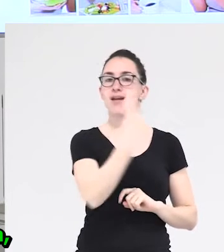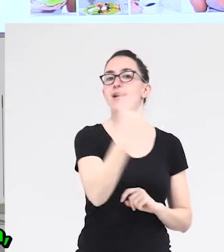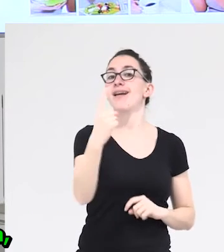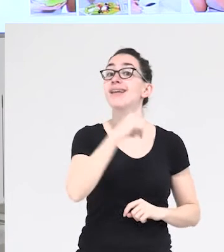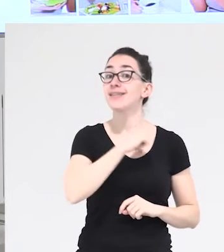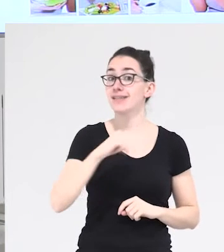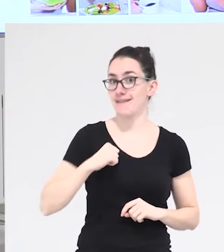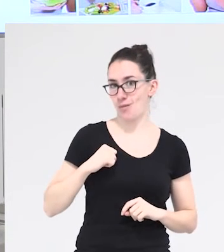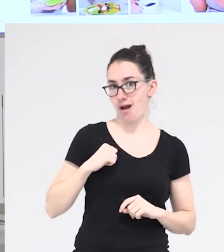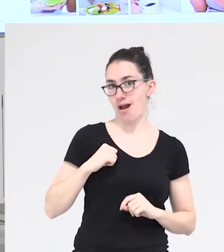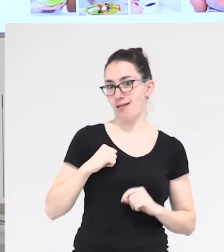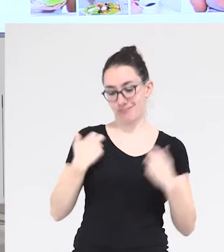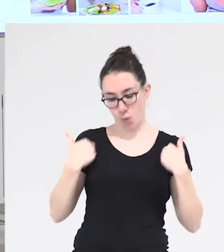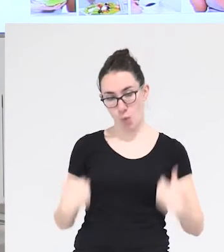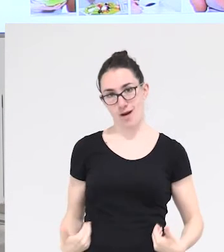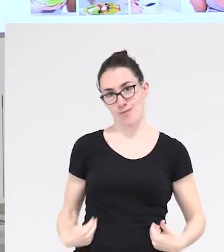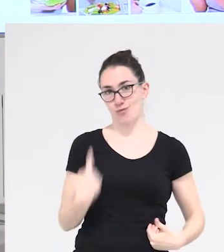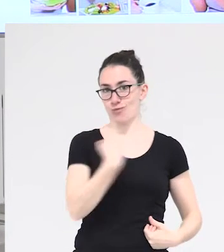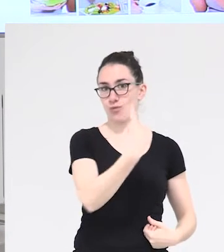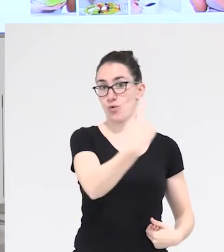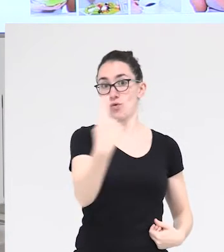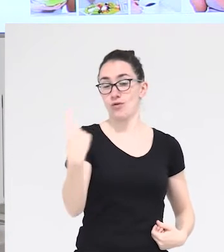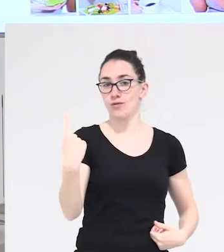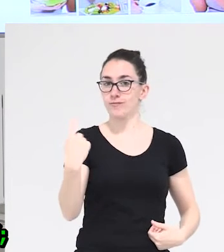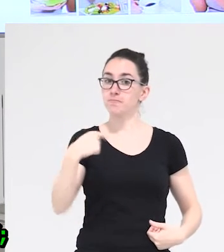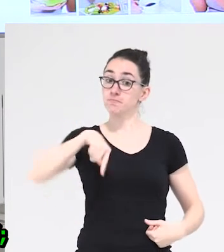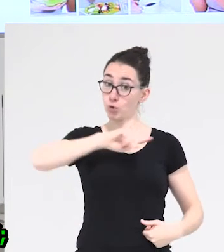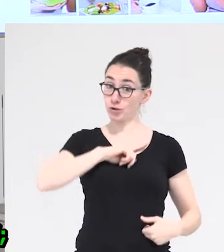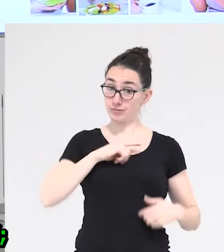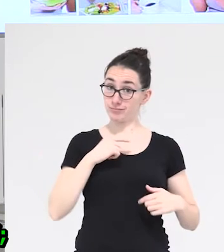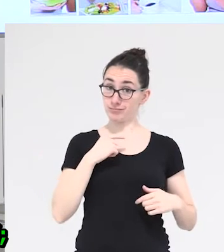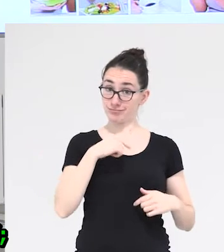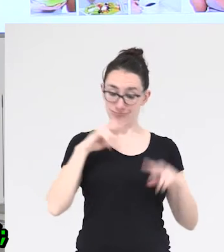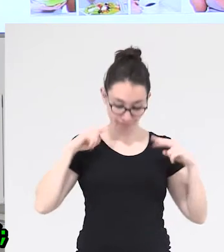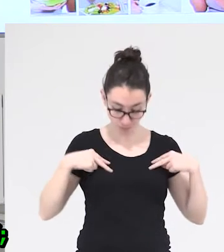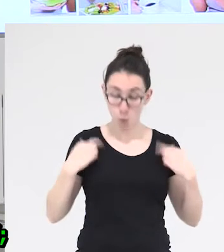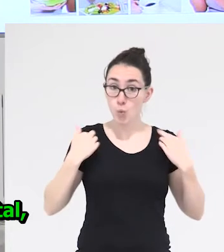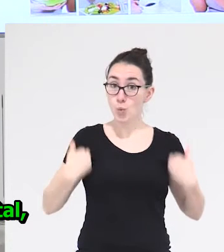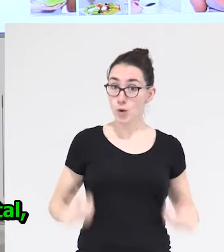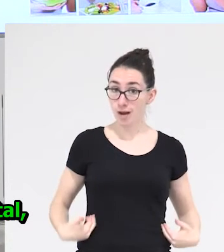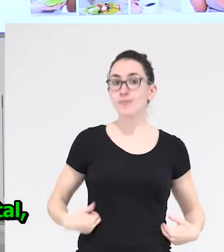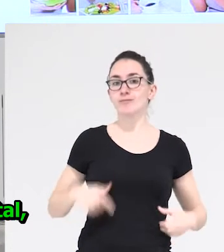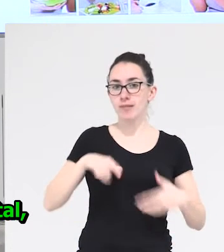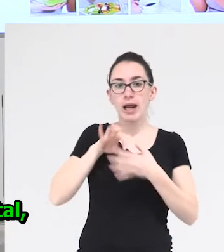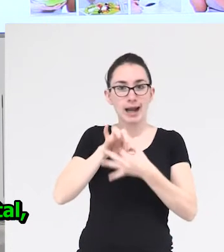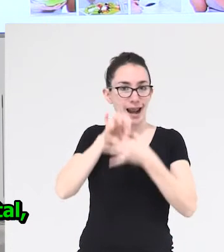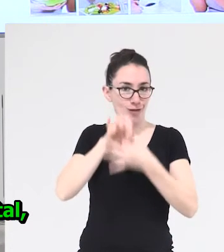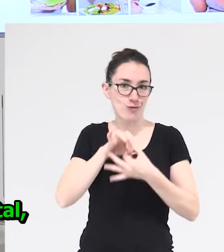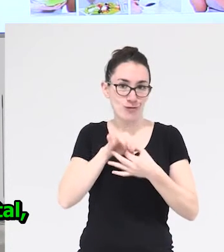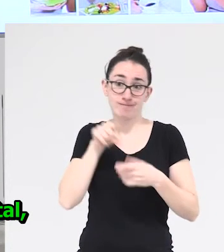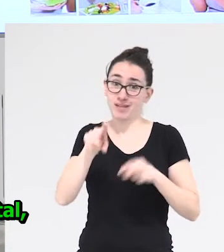el cuerpo de una. Y tenemos una relación con nuestro cuerpo que pasa necesariamente por ahí, que pasa